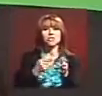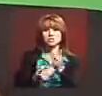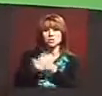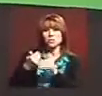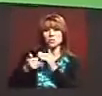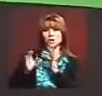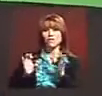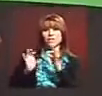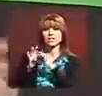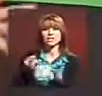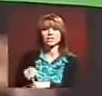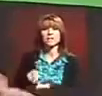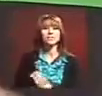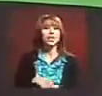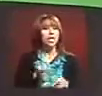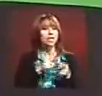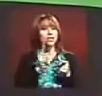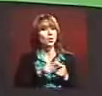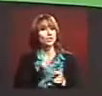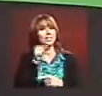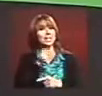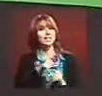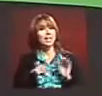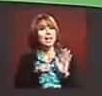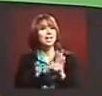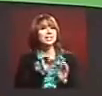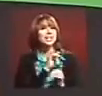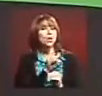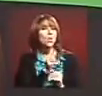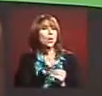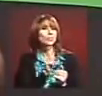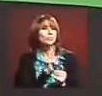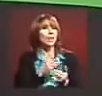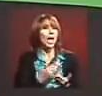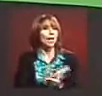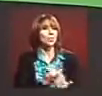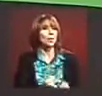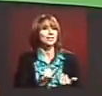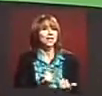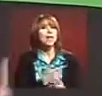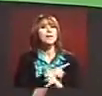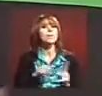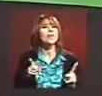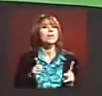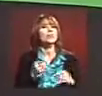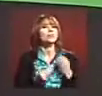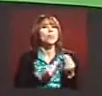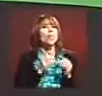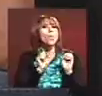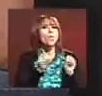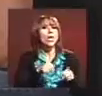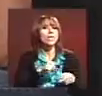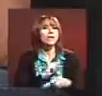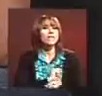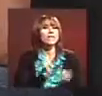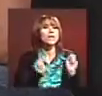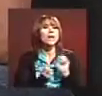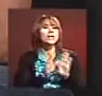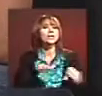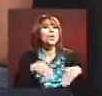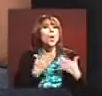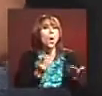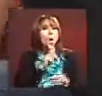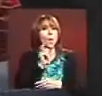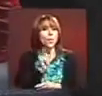entonces, está desactualizada, pero ¿en qué punto se puede, tal vez son retos, se puede reformar? Bueno, en realidad